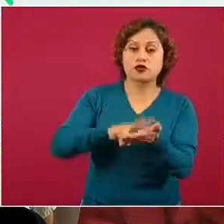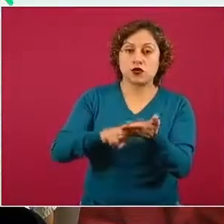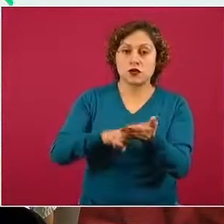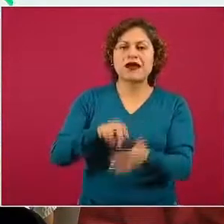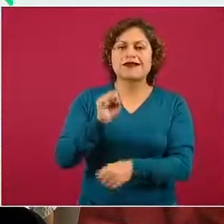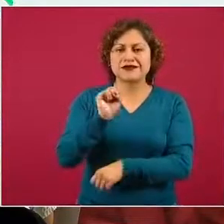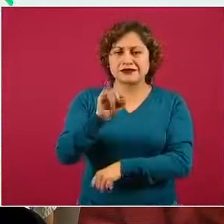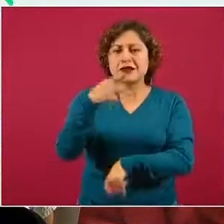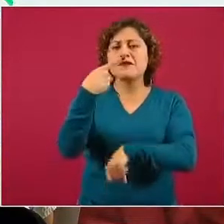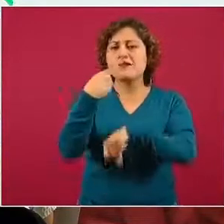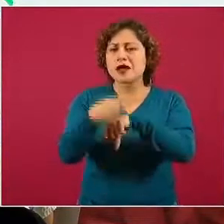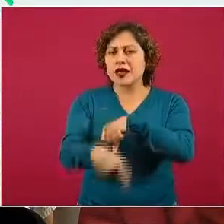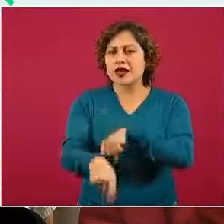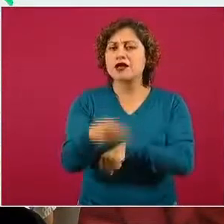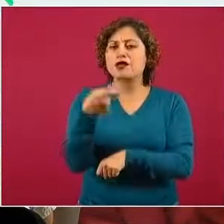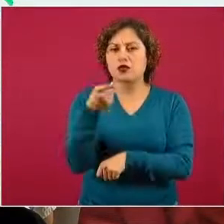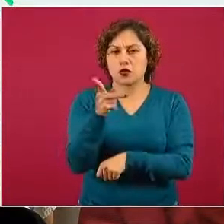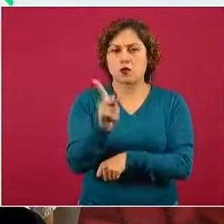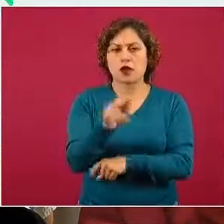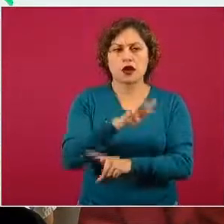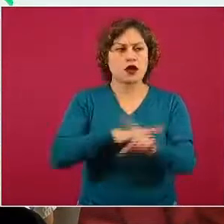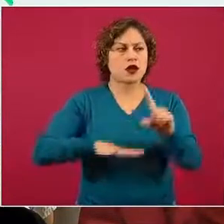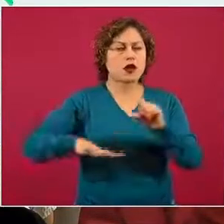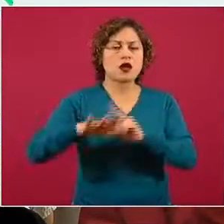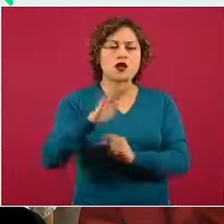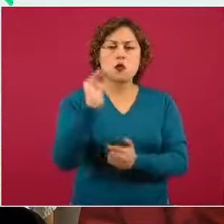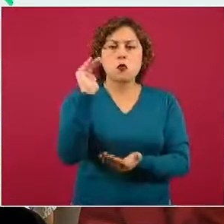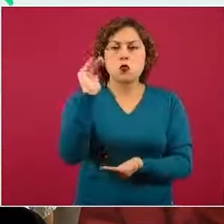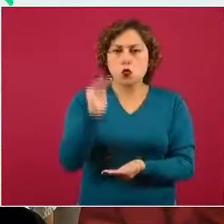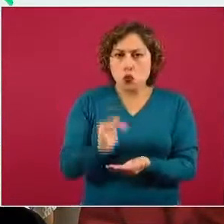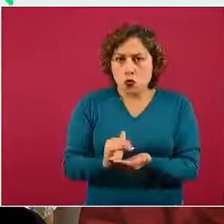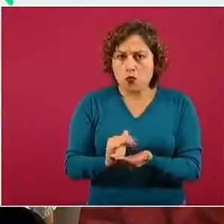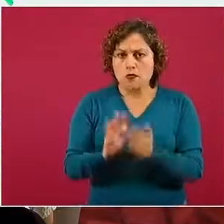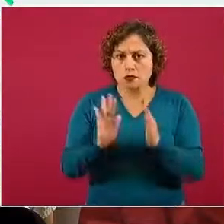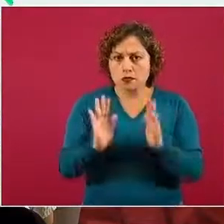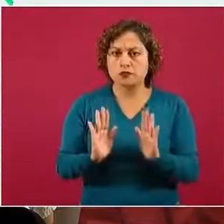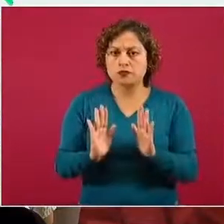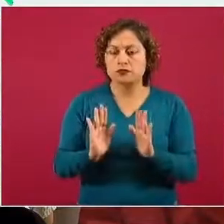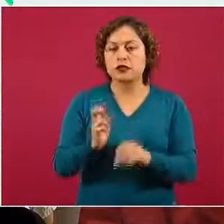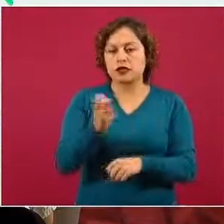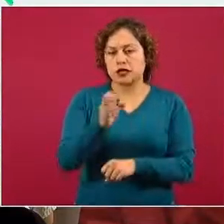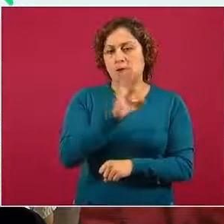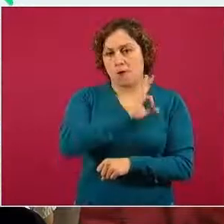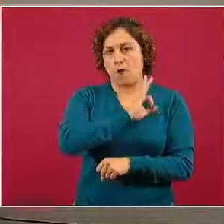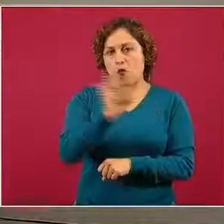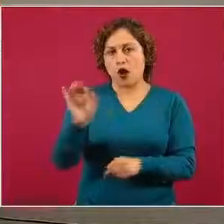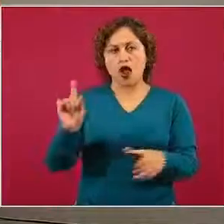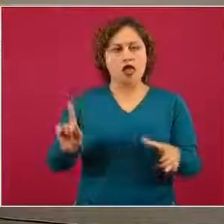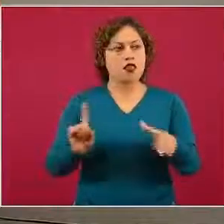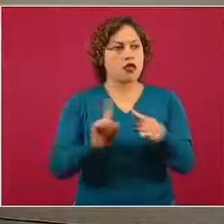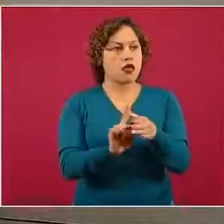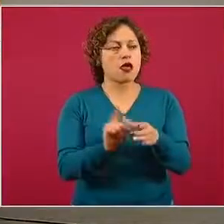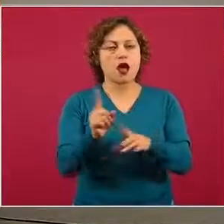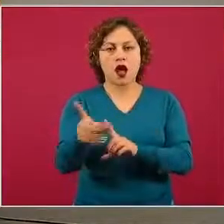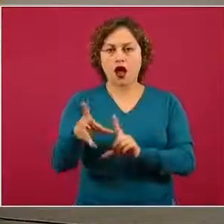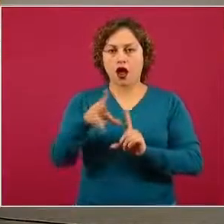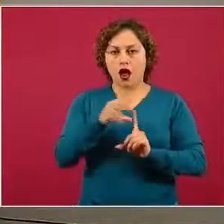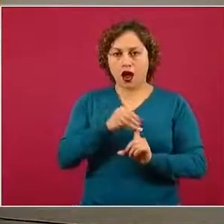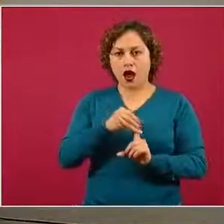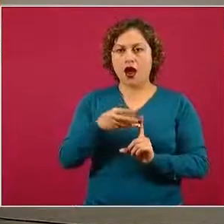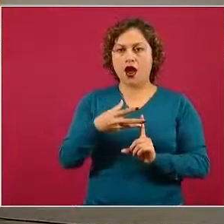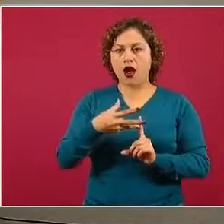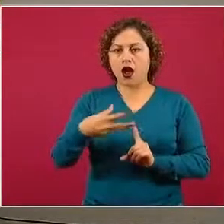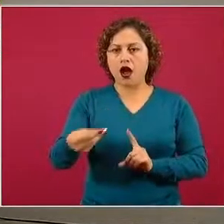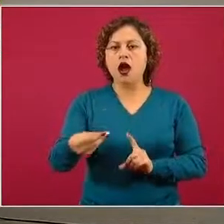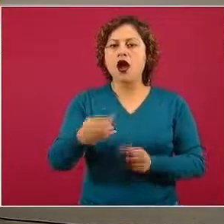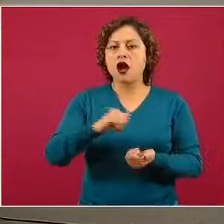dice, todavía hay un componente de riesgo también para contagiarnos, enfermarnos, hacerlo de manera grave y